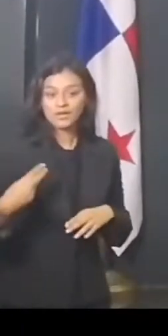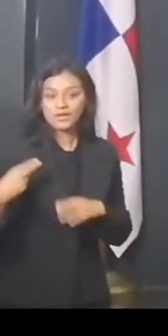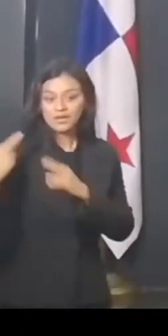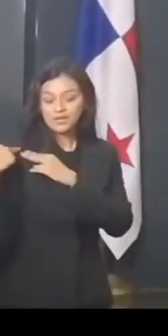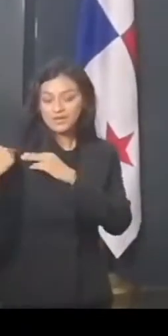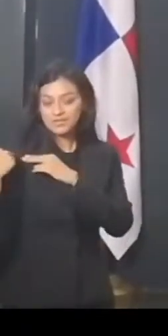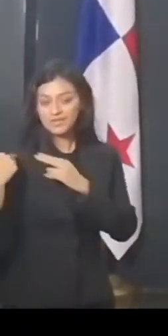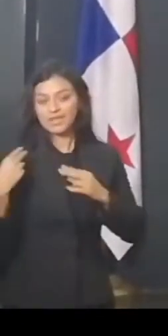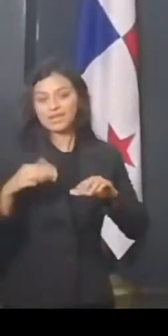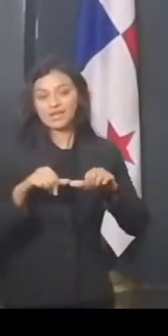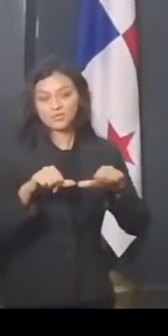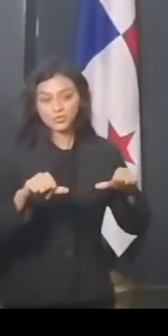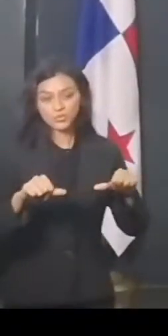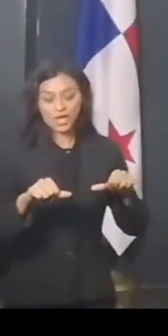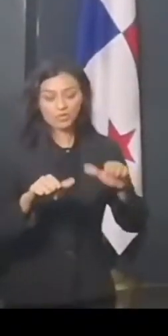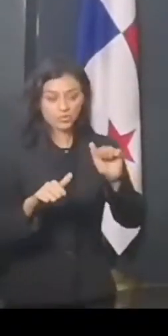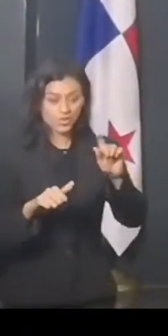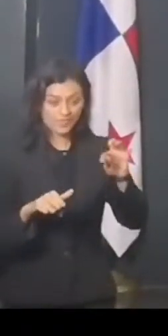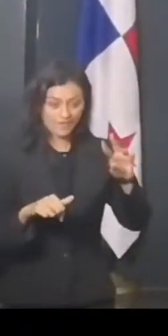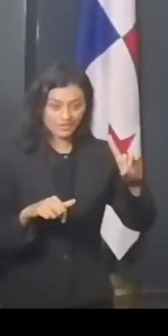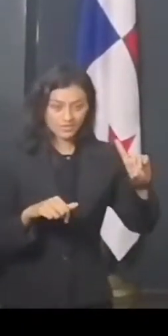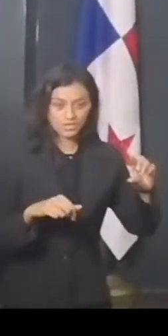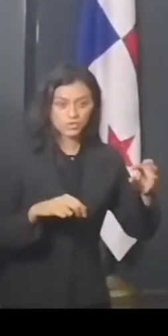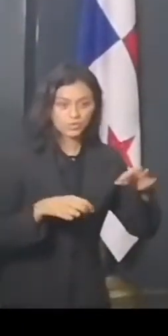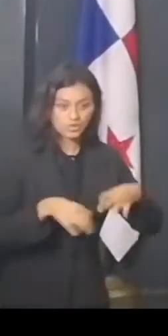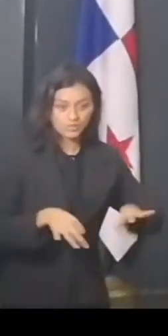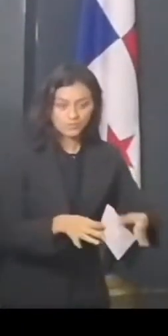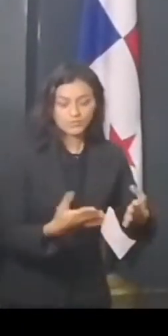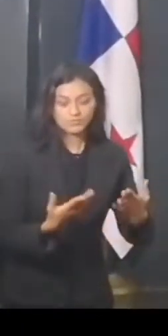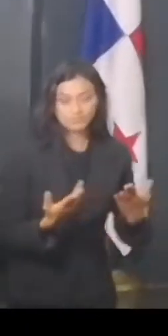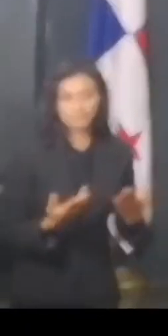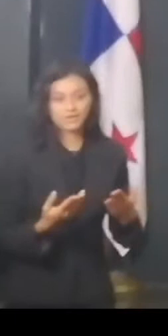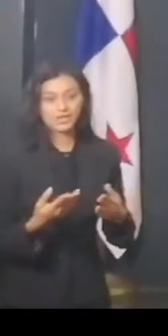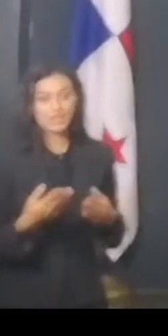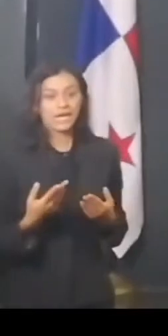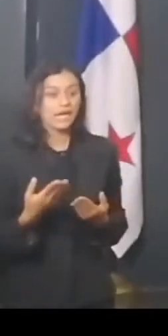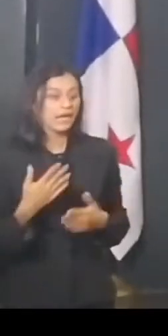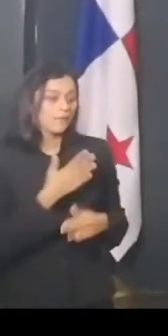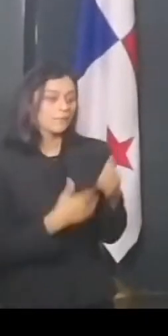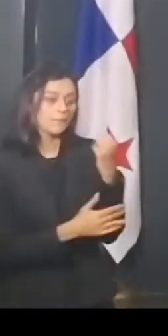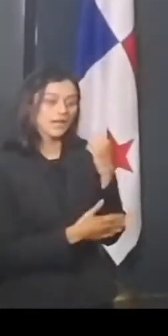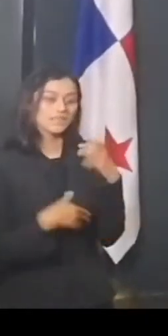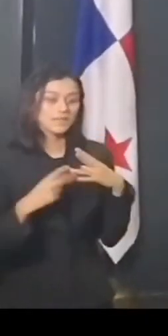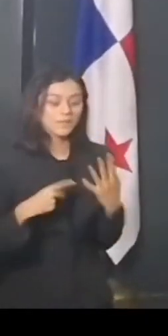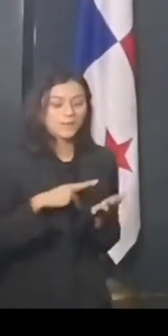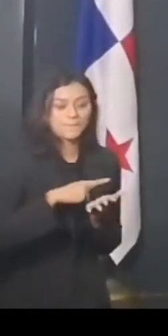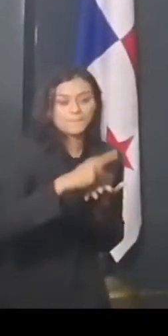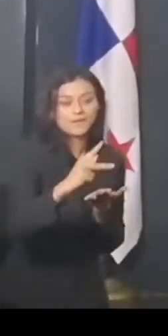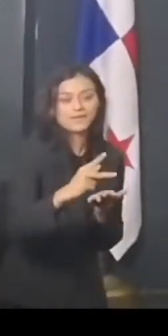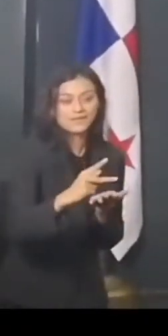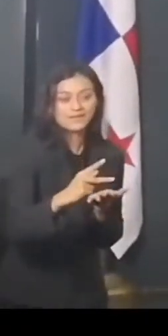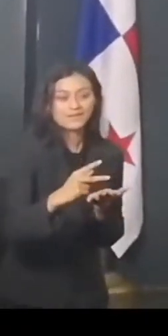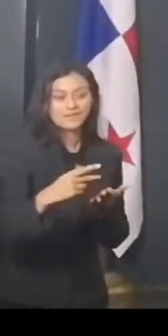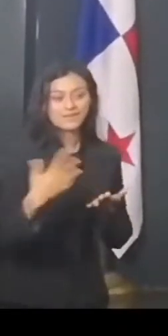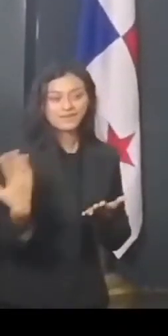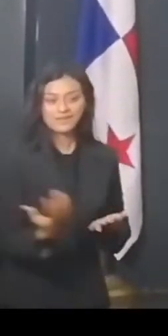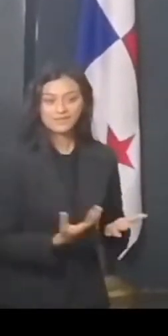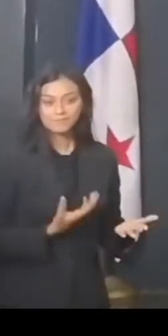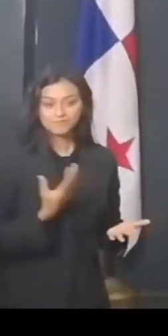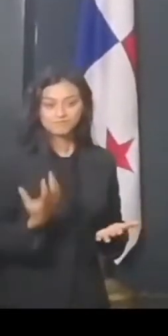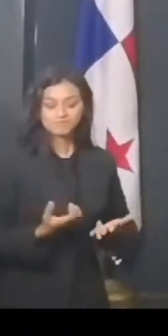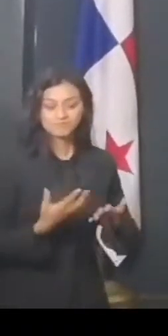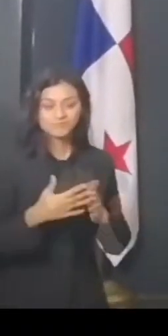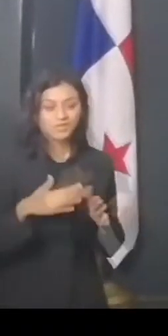el país está abocado a vender un atractivo cultural como principal